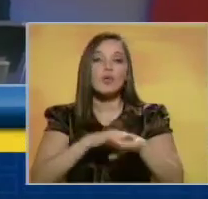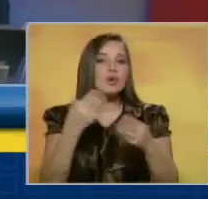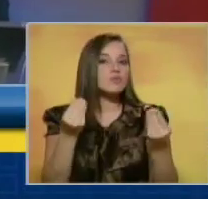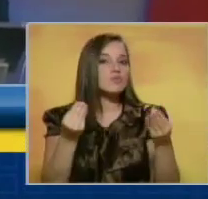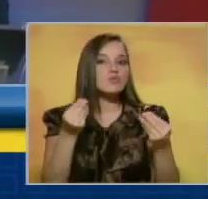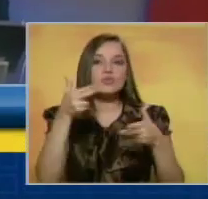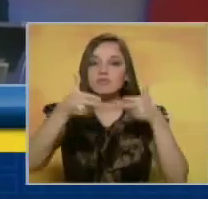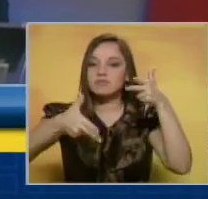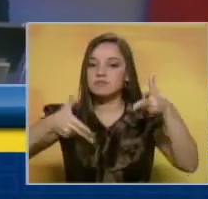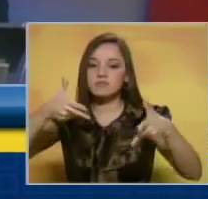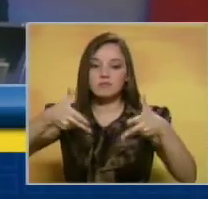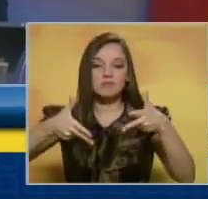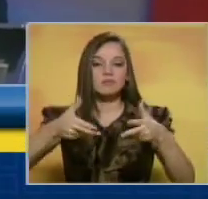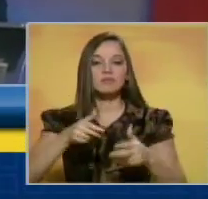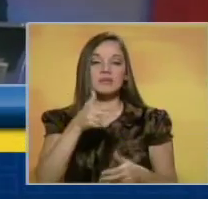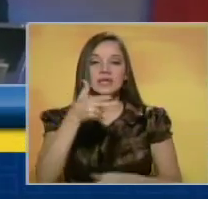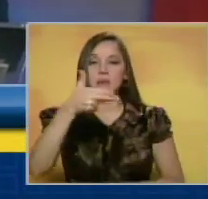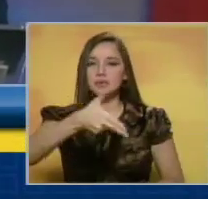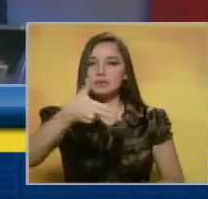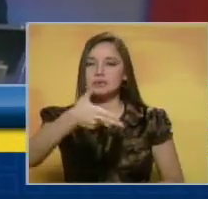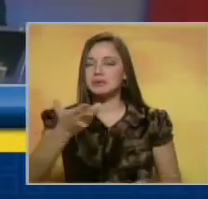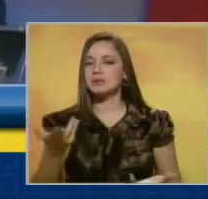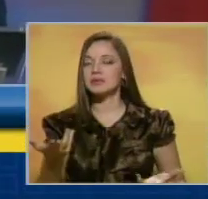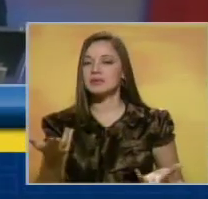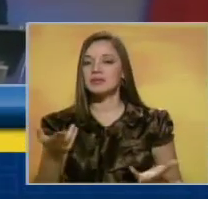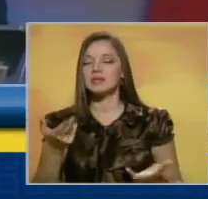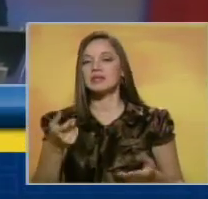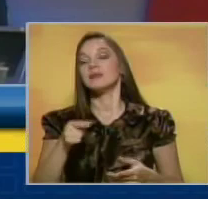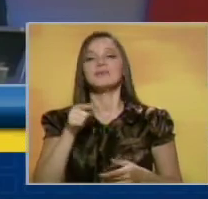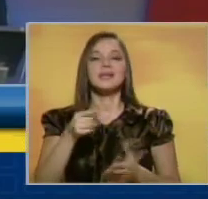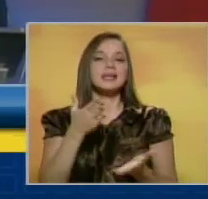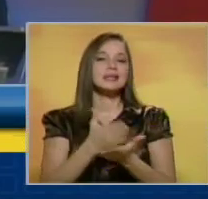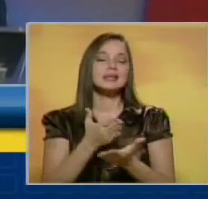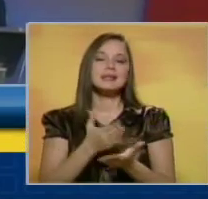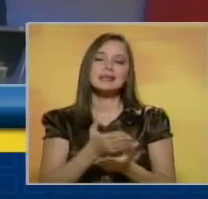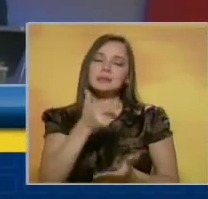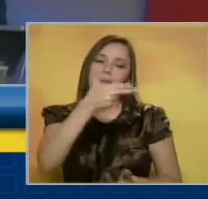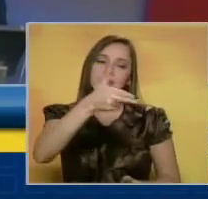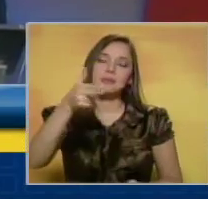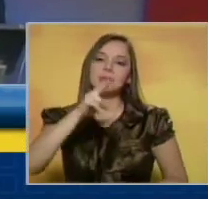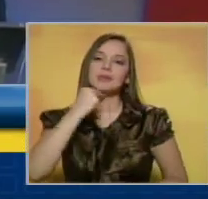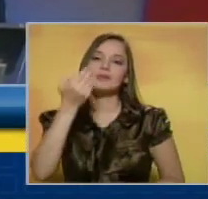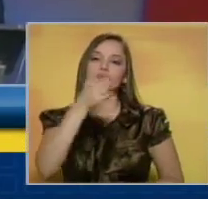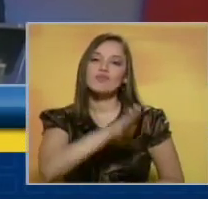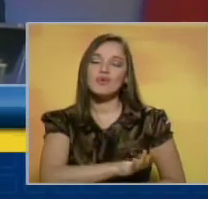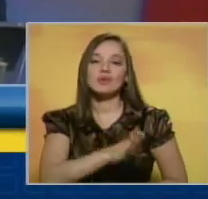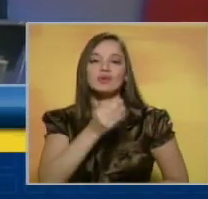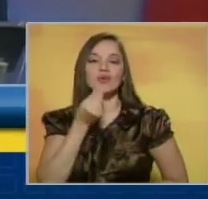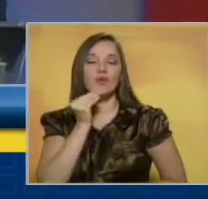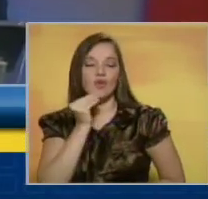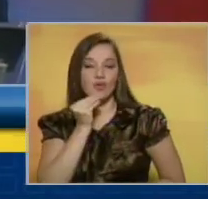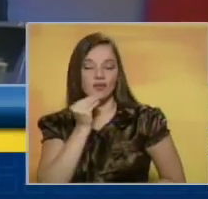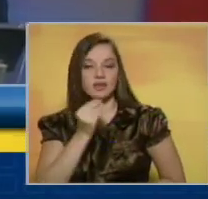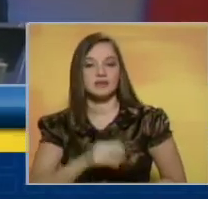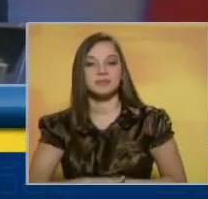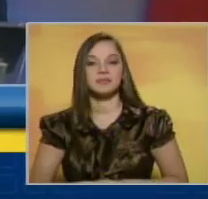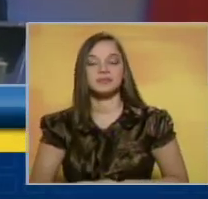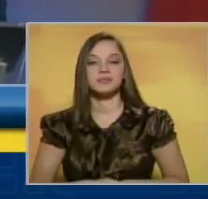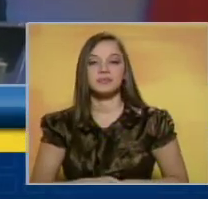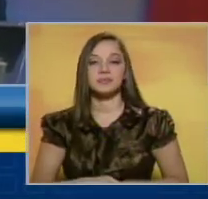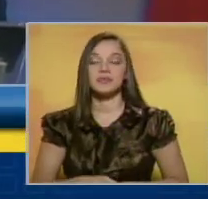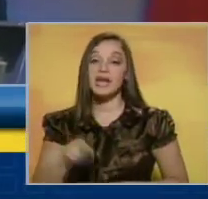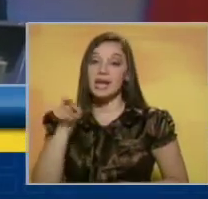inseguridad. Esa inseguridad que le arrebata la vida a nuestros jóvenes, señores. Por